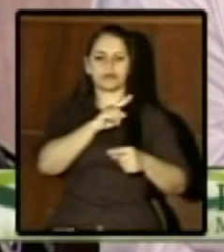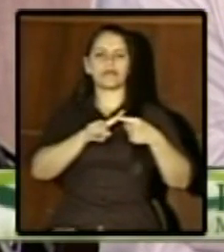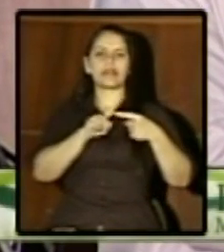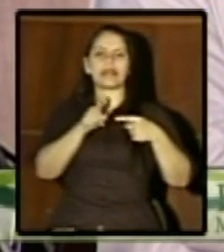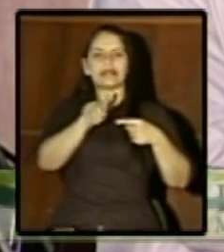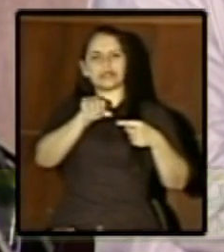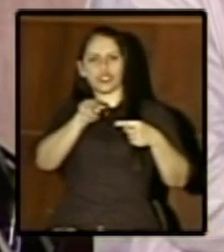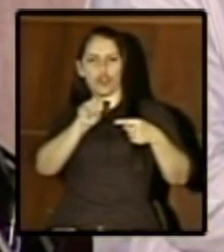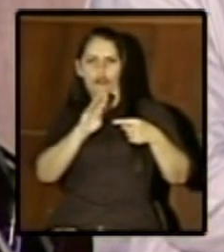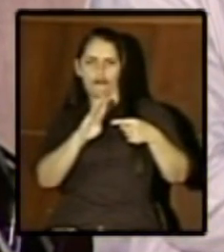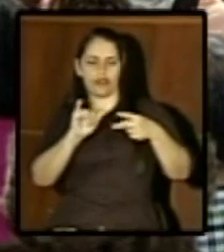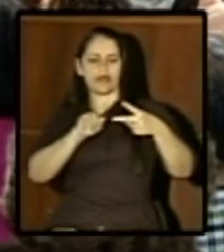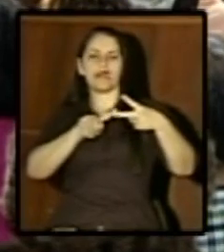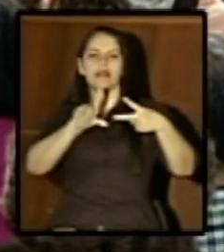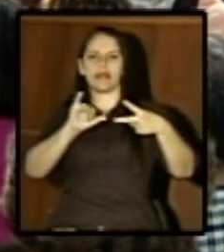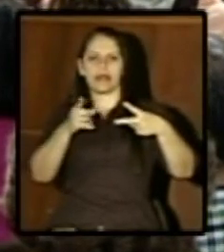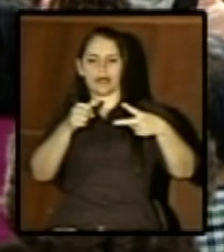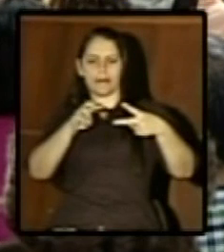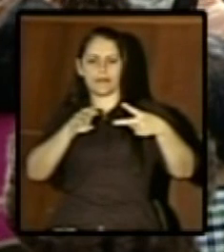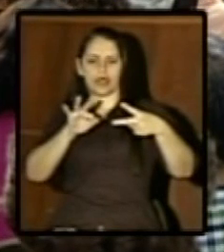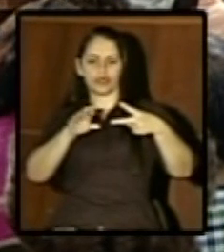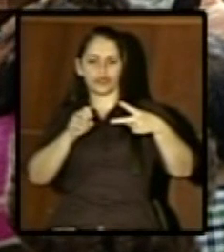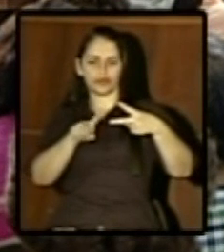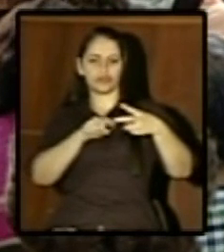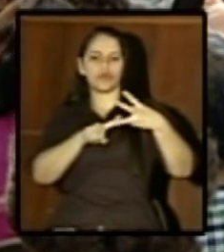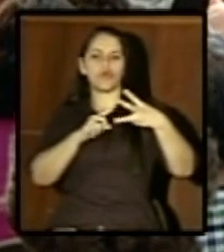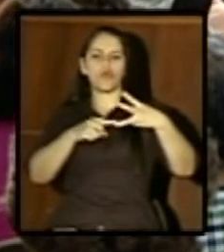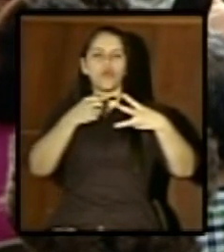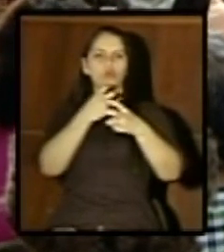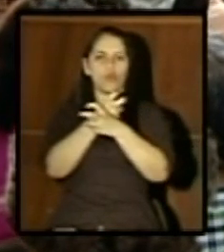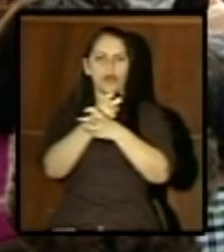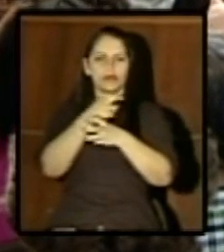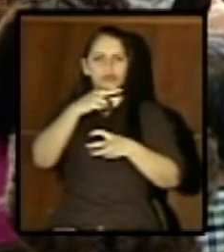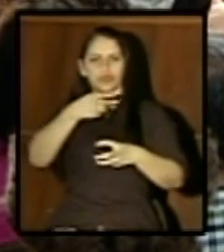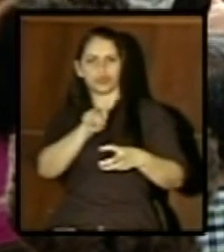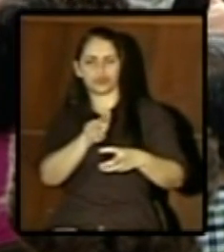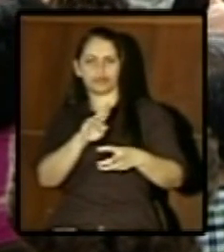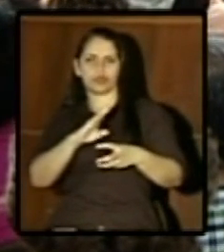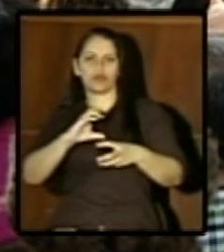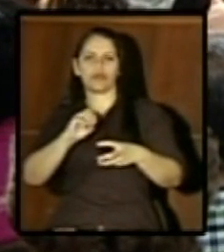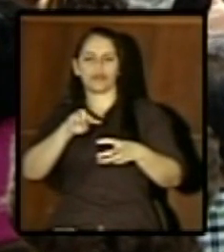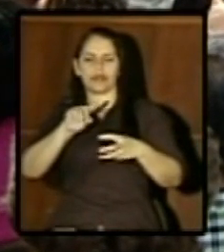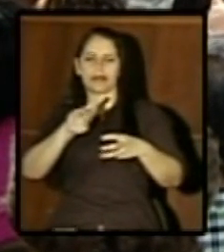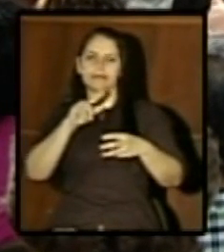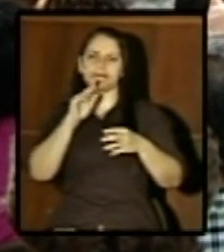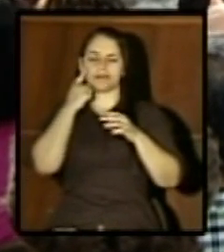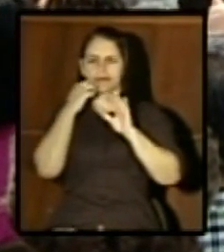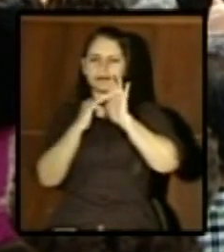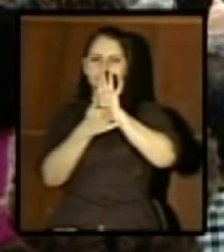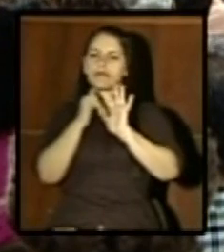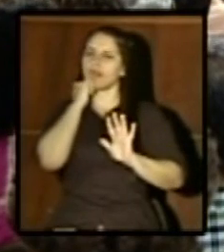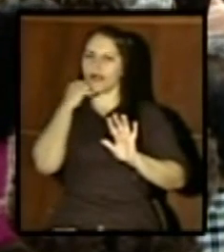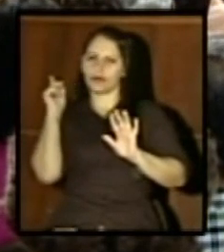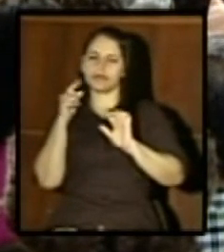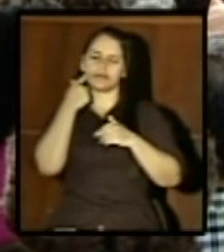los ligamentos, la cápsula, el hueso subcondral, aquí hay un error, perdón, y un detalle importante, todos